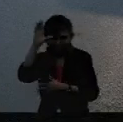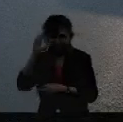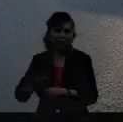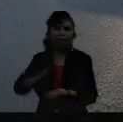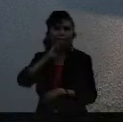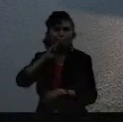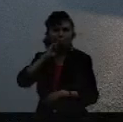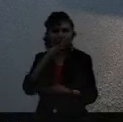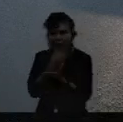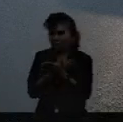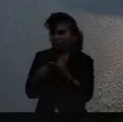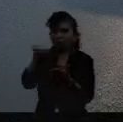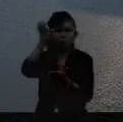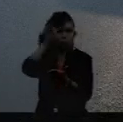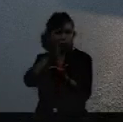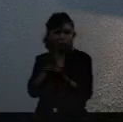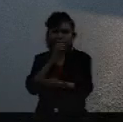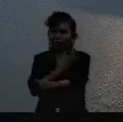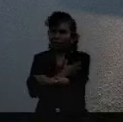honesta